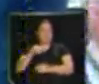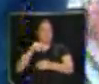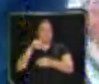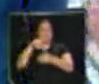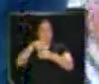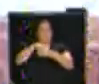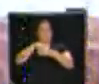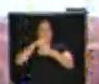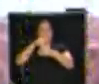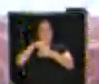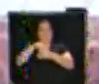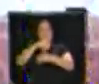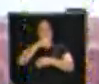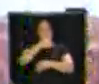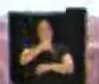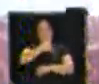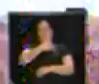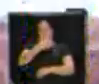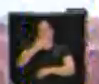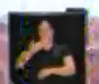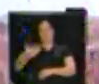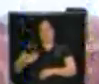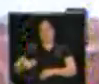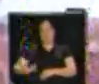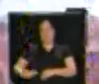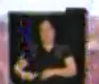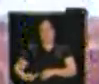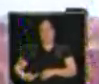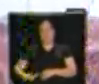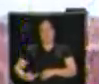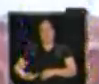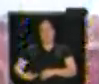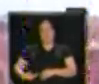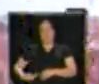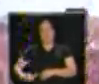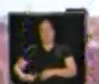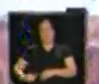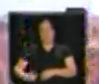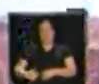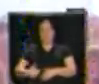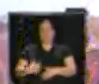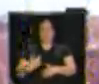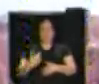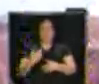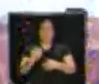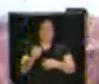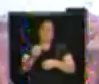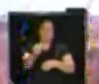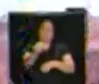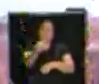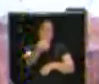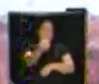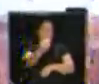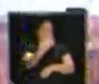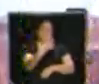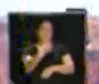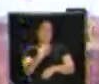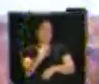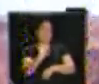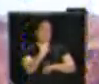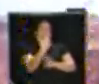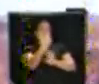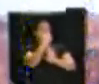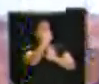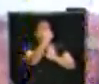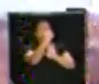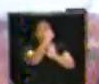que, mira, Wong, Renzo Costa, cantidad de empresas tienen una política de inclusión de personas con discapacidad